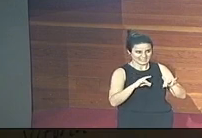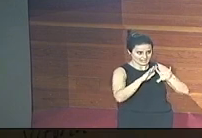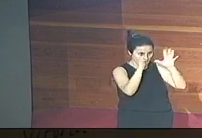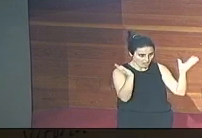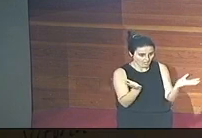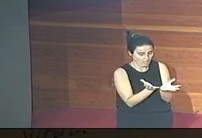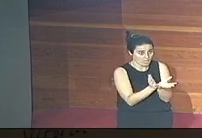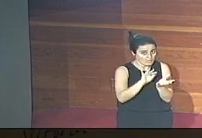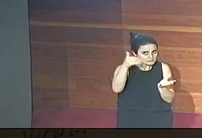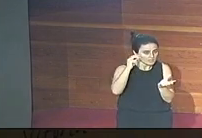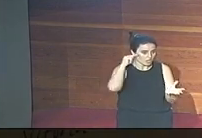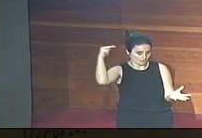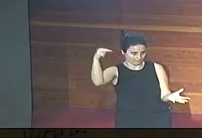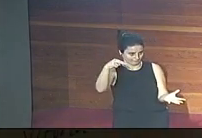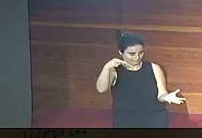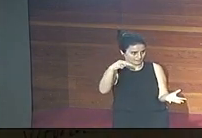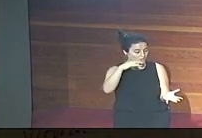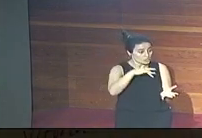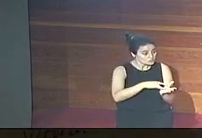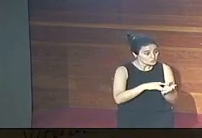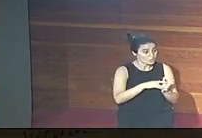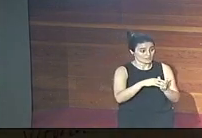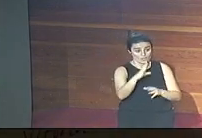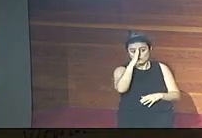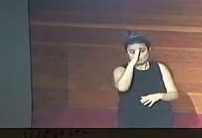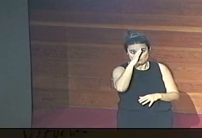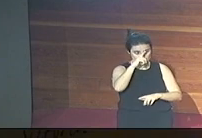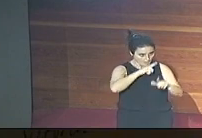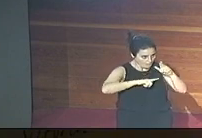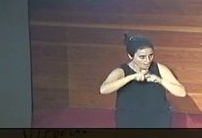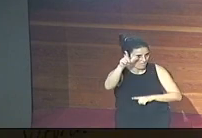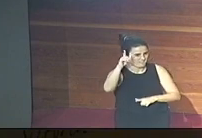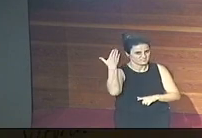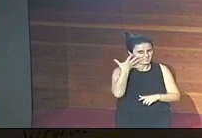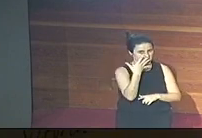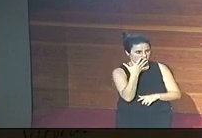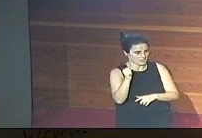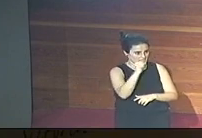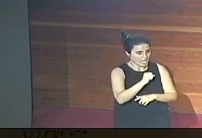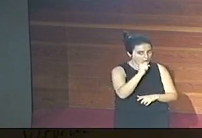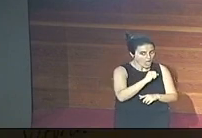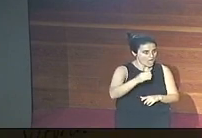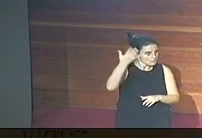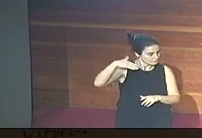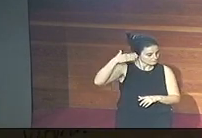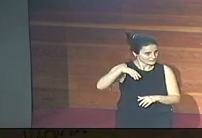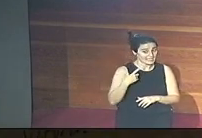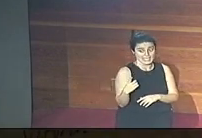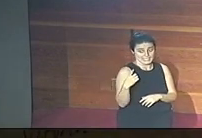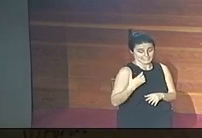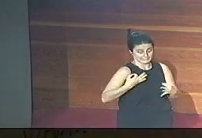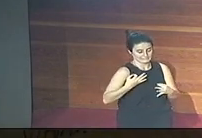fue en el viaje a la luna hace más de 50 años y ayer despegaba otra de las misiones también